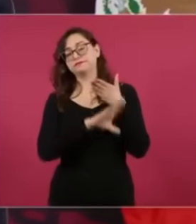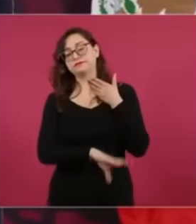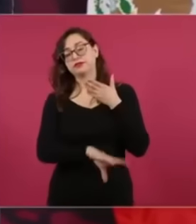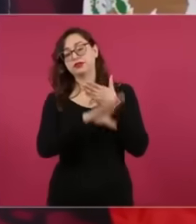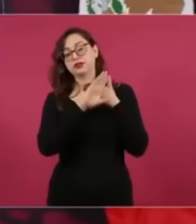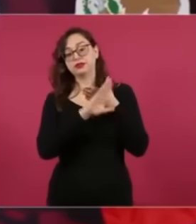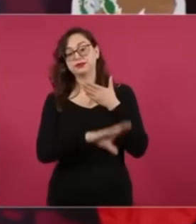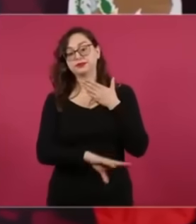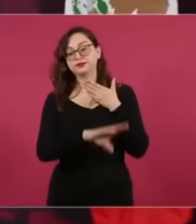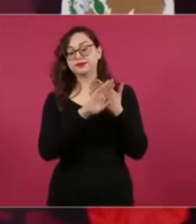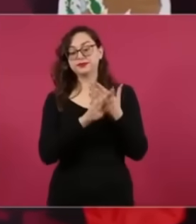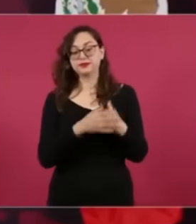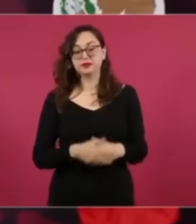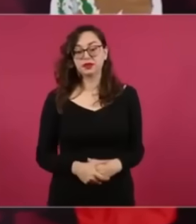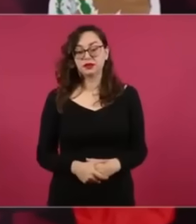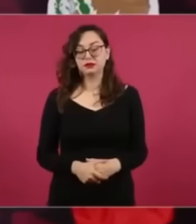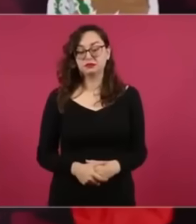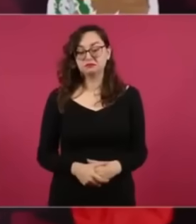a Zambada.